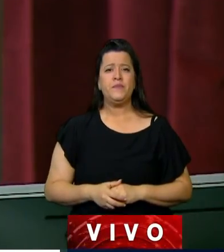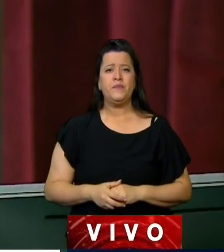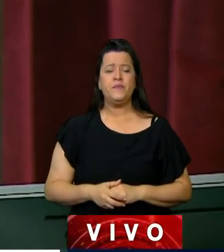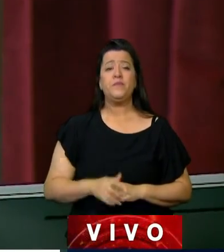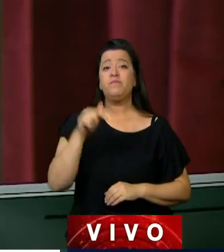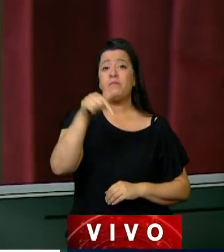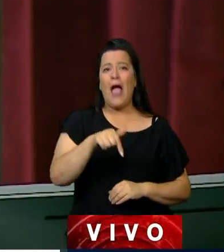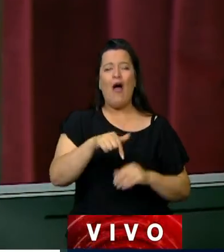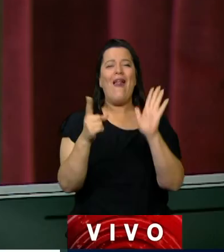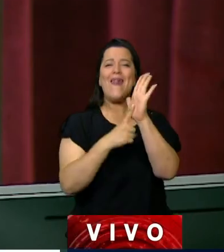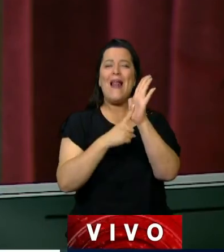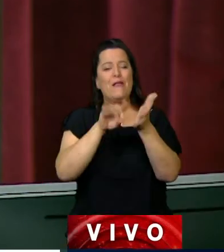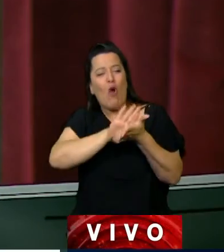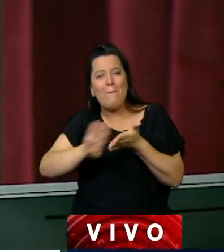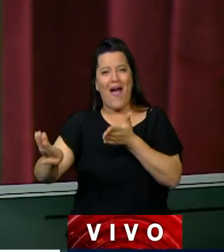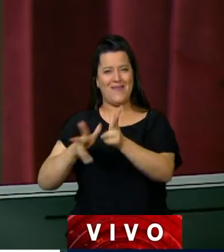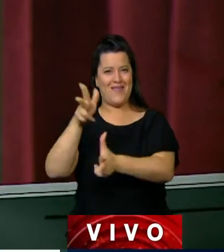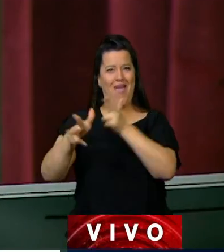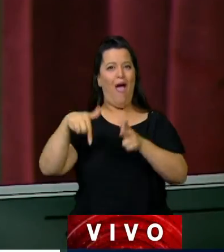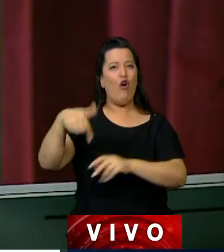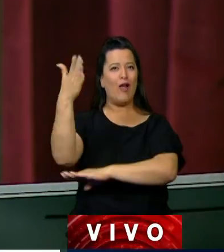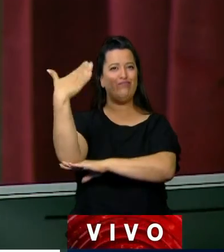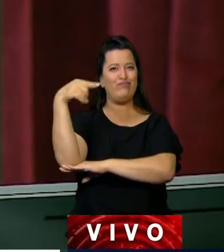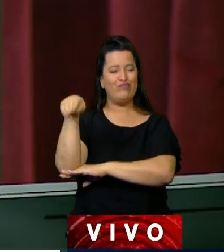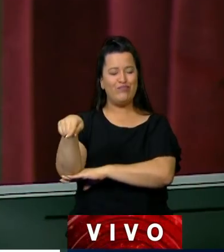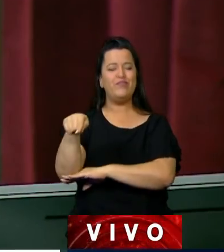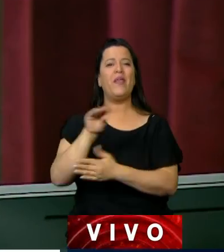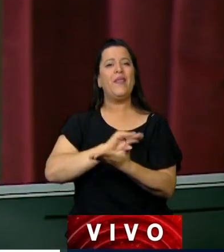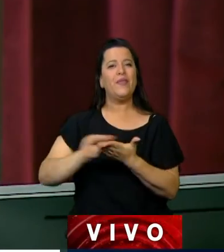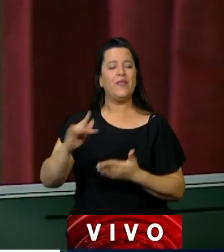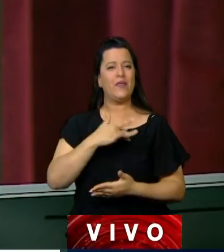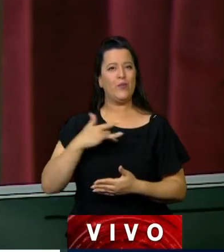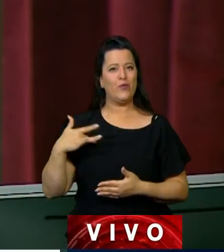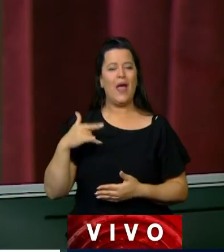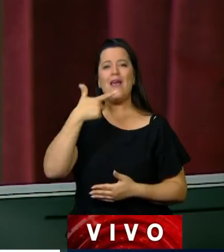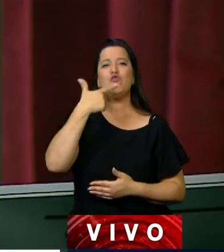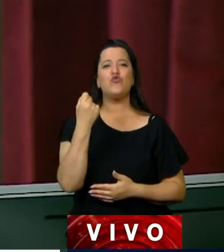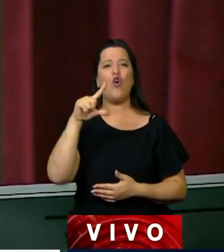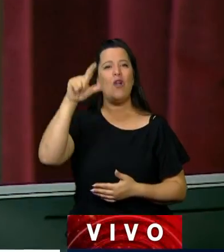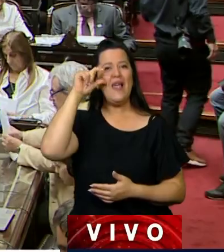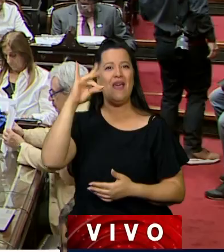Para un apartamiento del reglamento, tiene la palabra la diputada Soledad Carrizo.